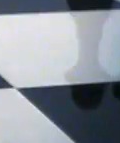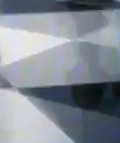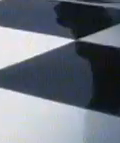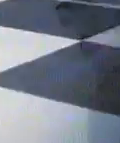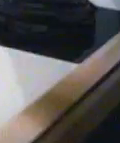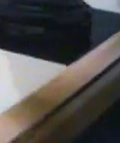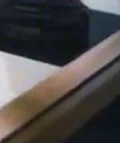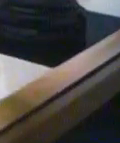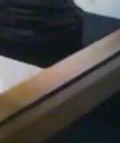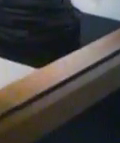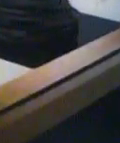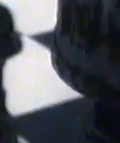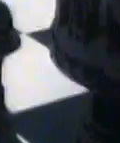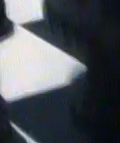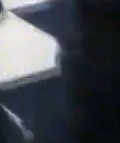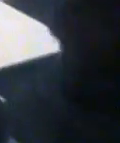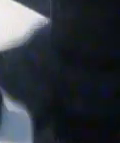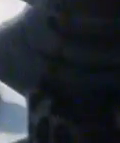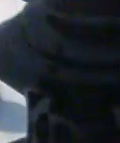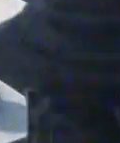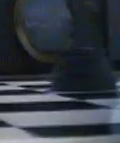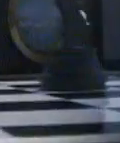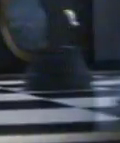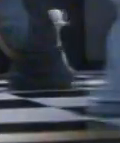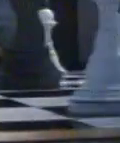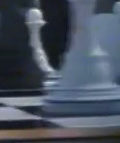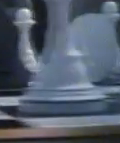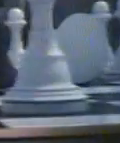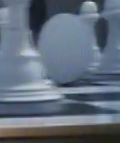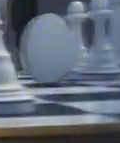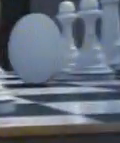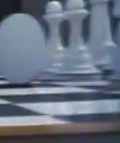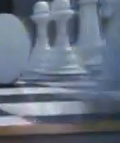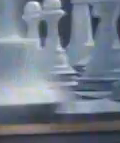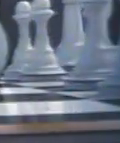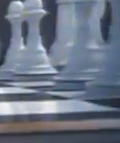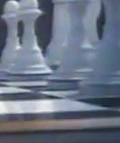posturas para sacar las mejores conclusiones.